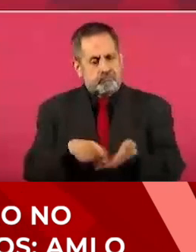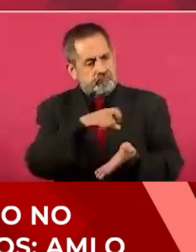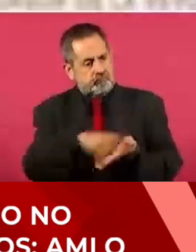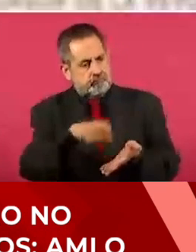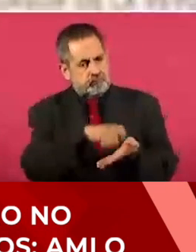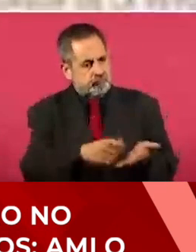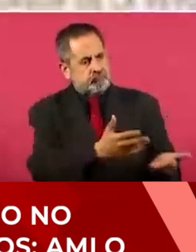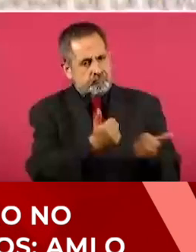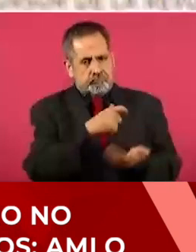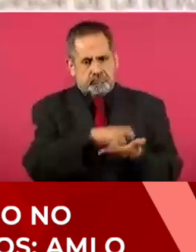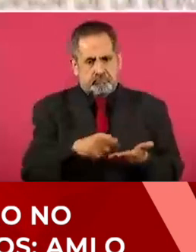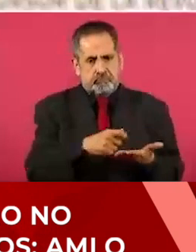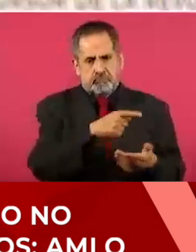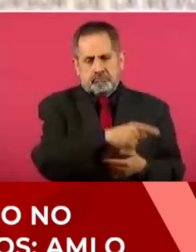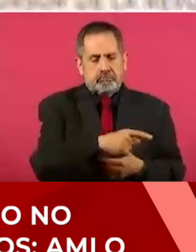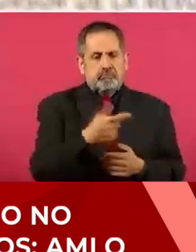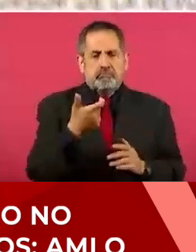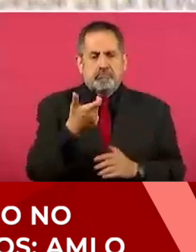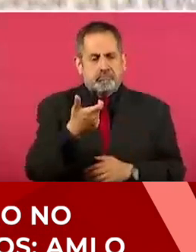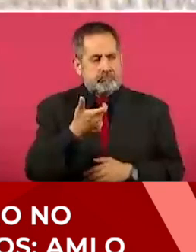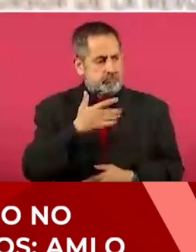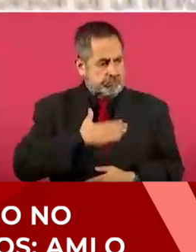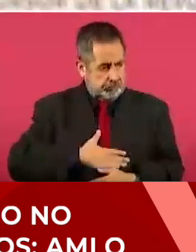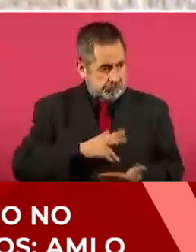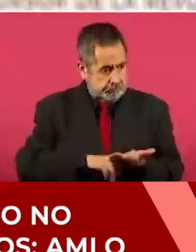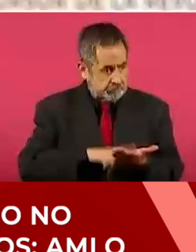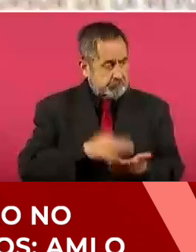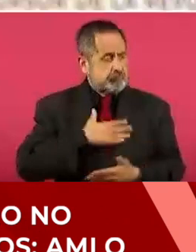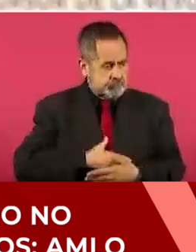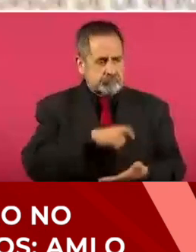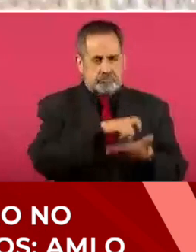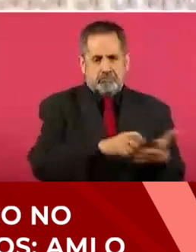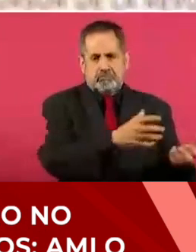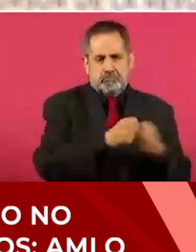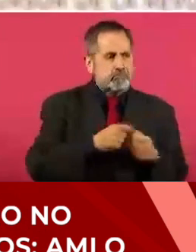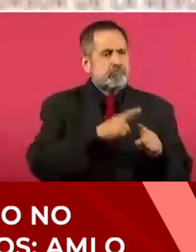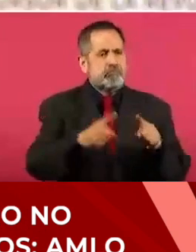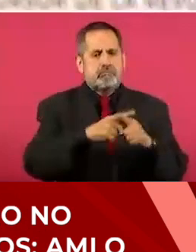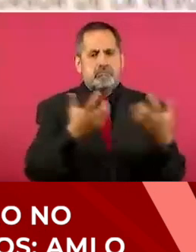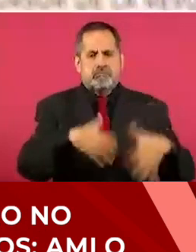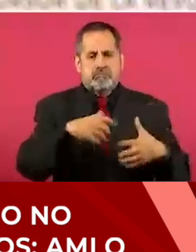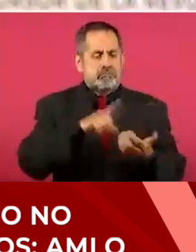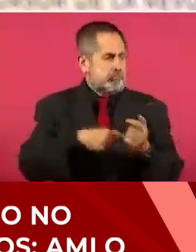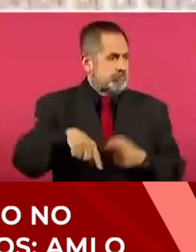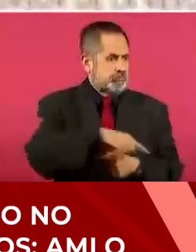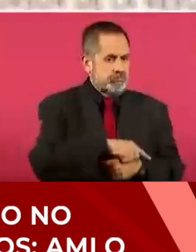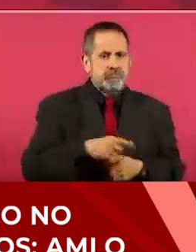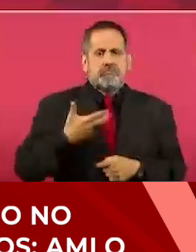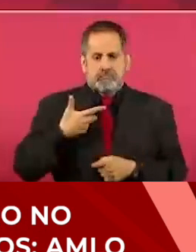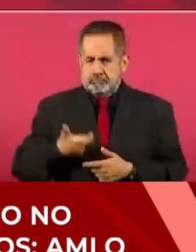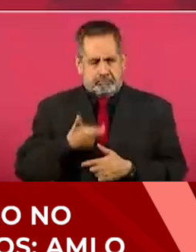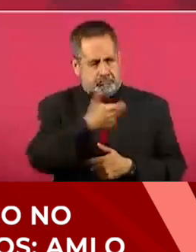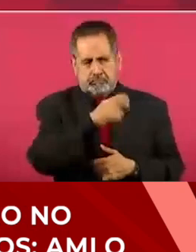comprando la leche a un precio justo a todos los productores, hay precio de